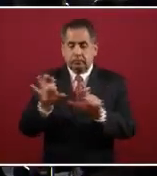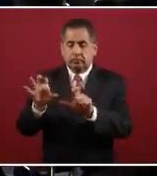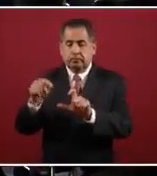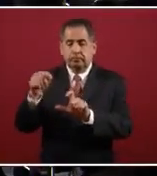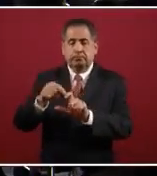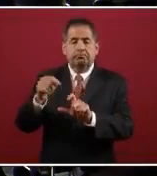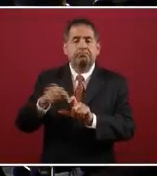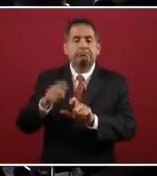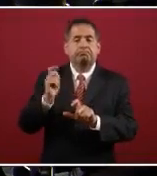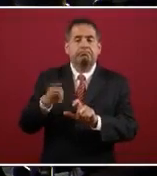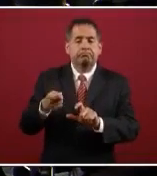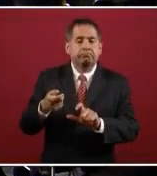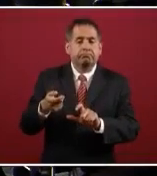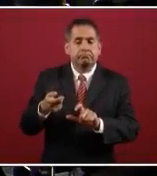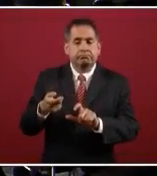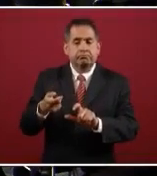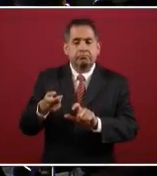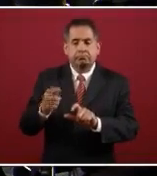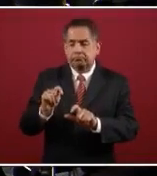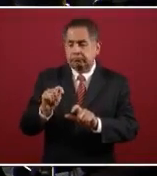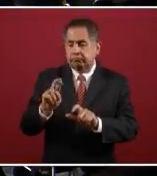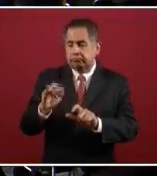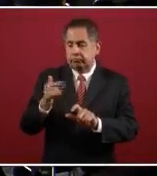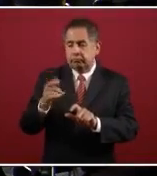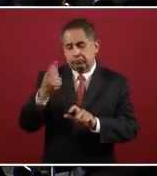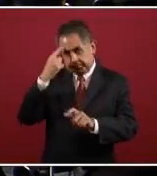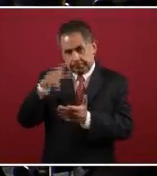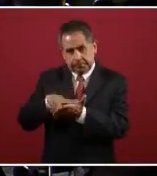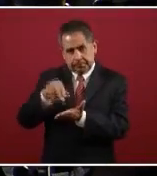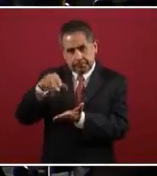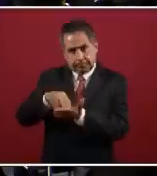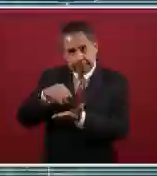5,790 para el trigo harinero,